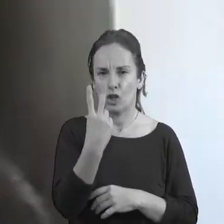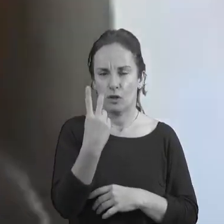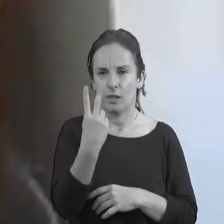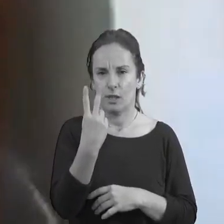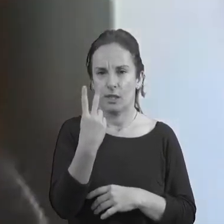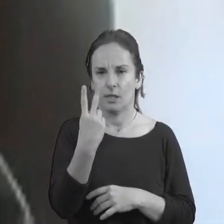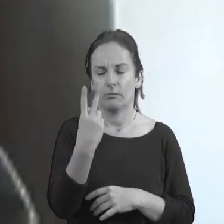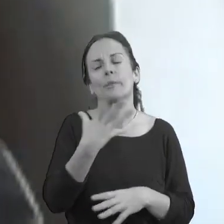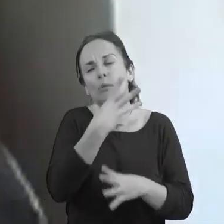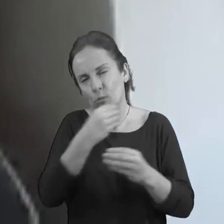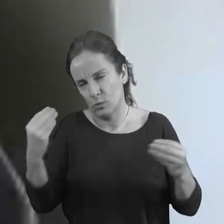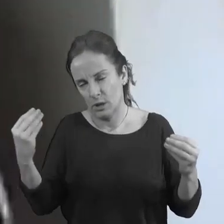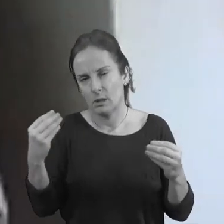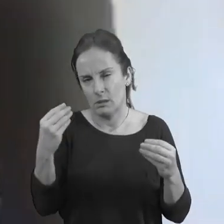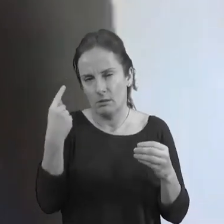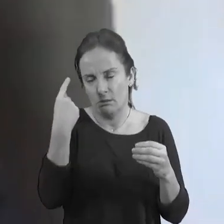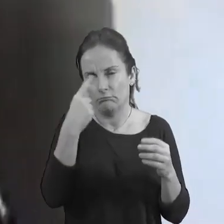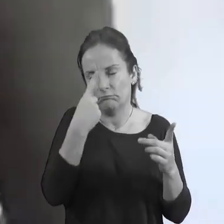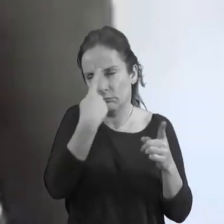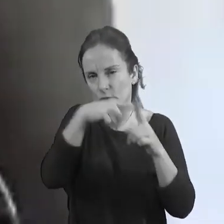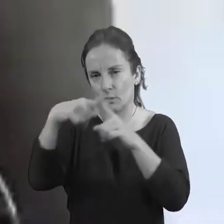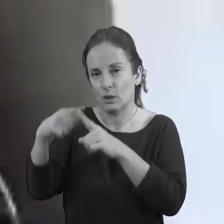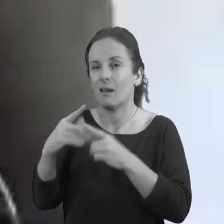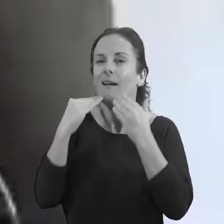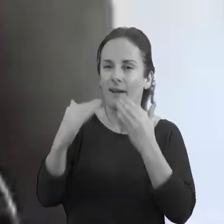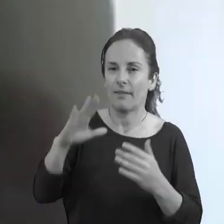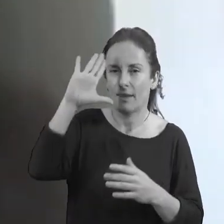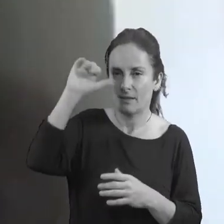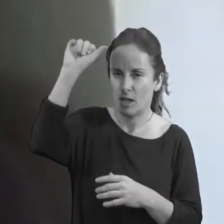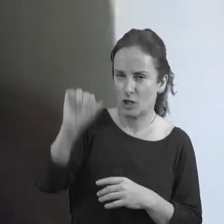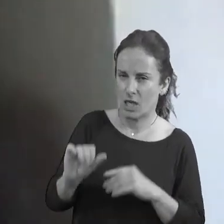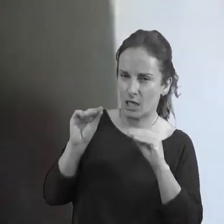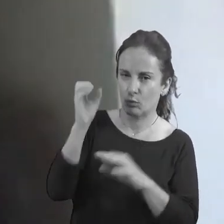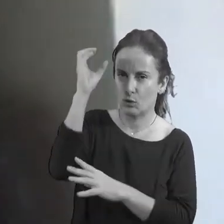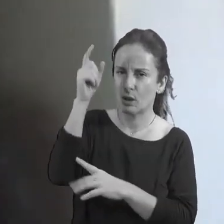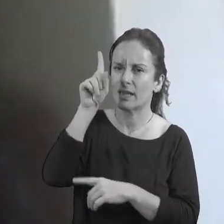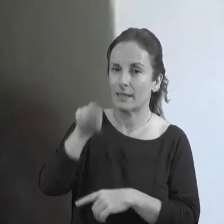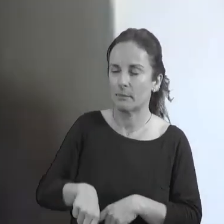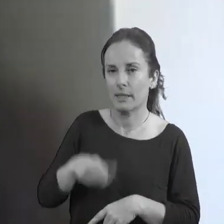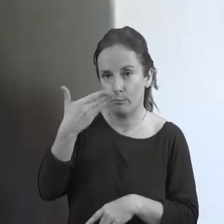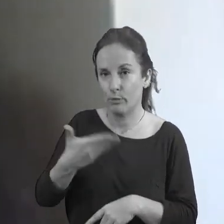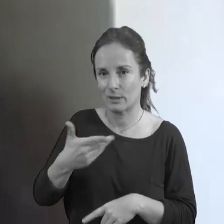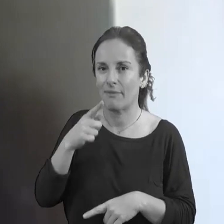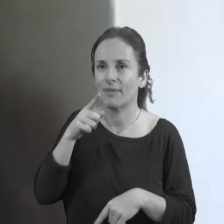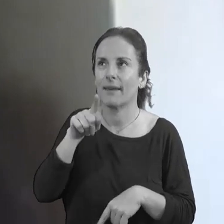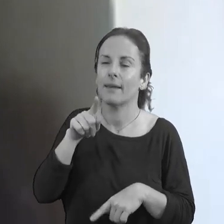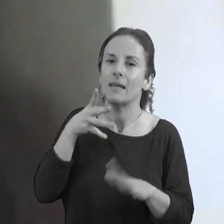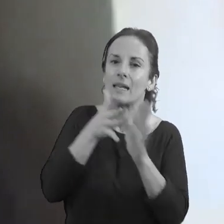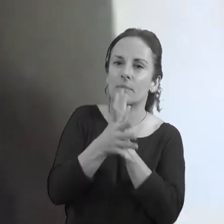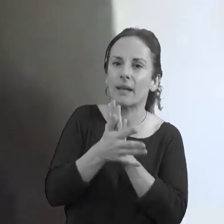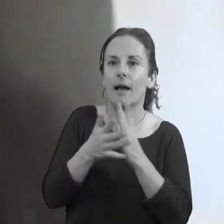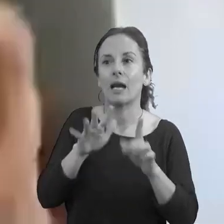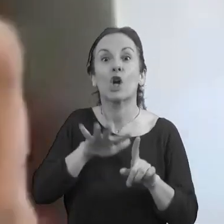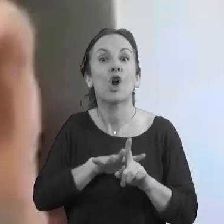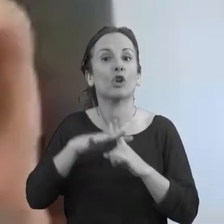bueno, muchas cosas, ¿no? Yo a mí también te agradezco tu charla y este contextualizar, ¿no?